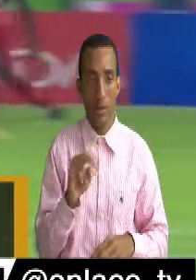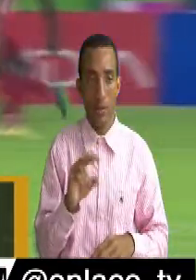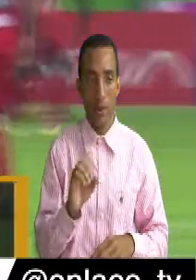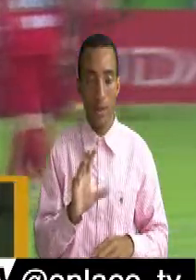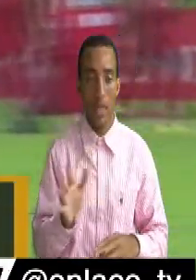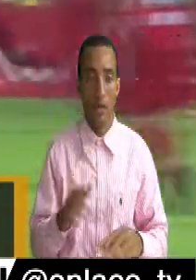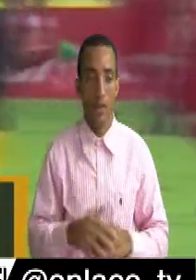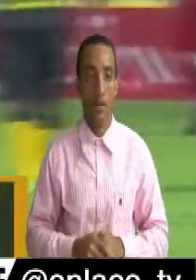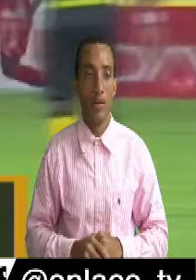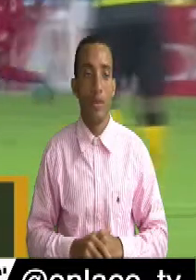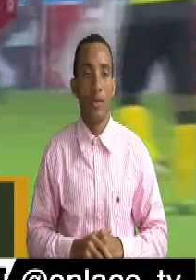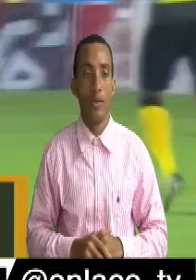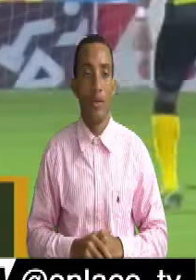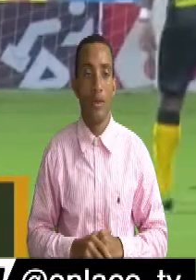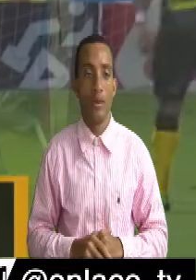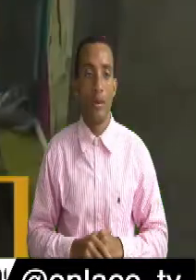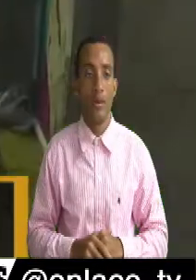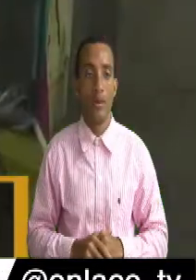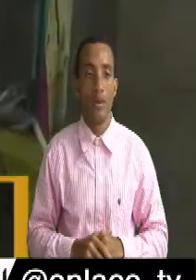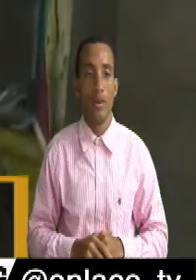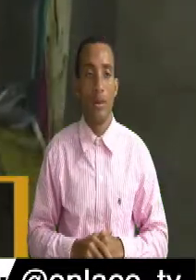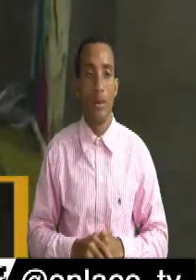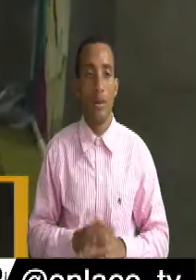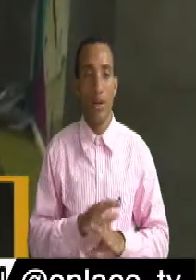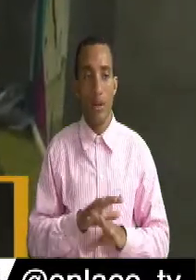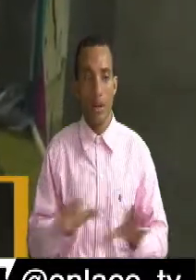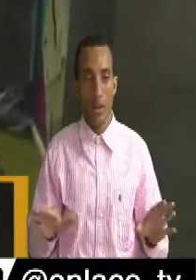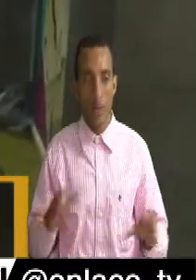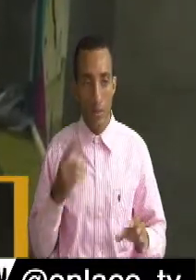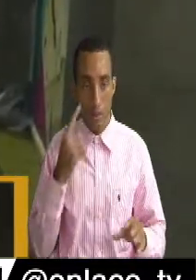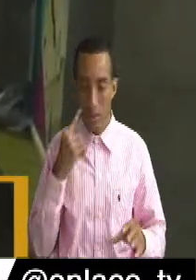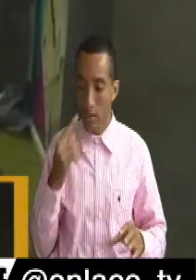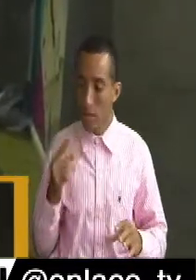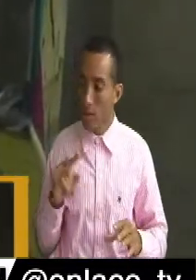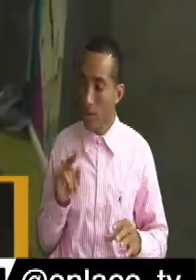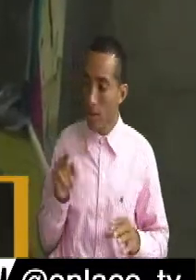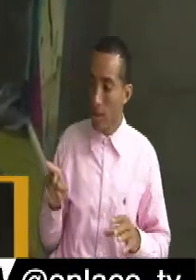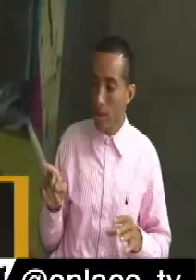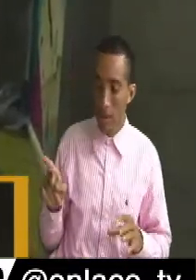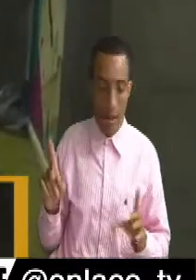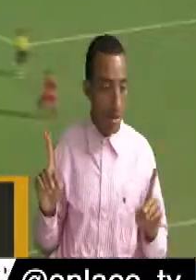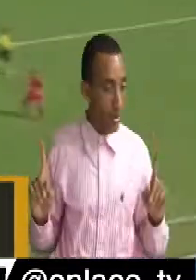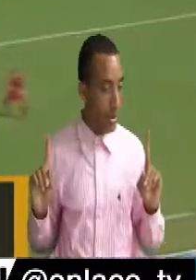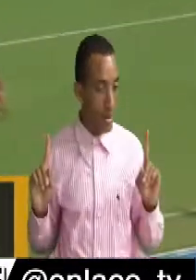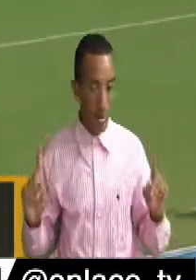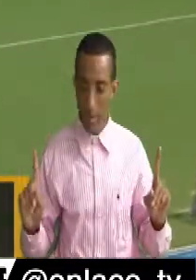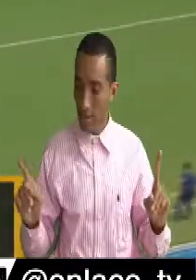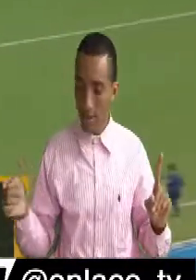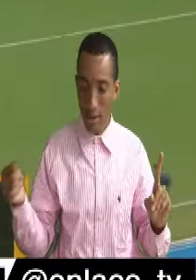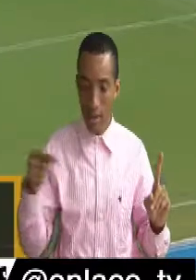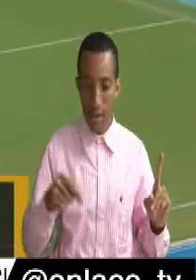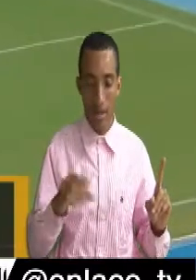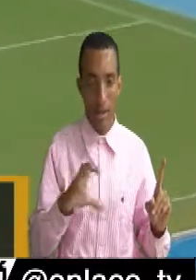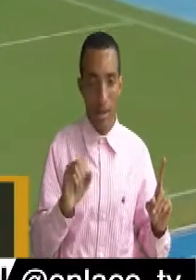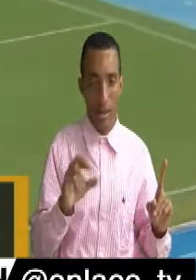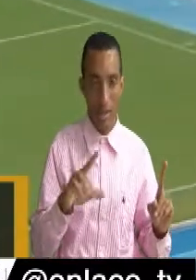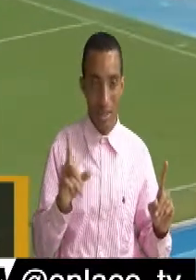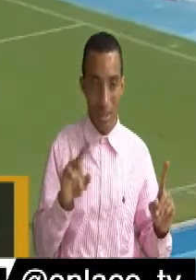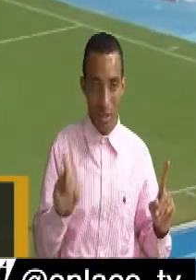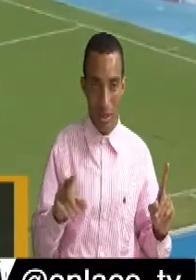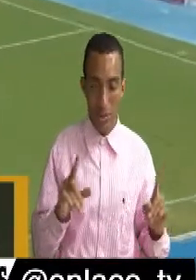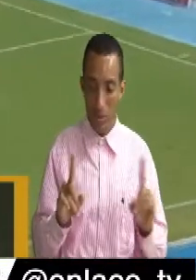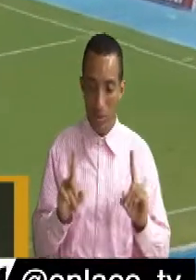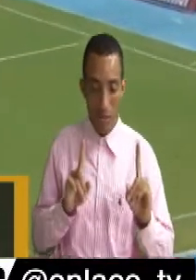Máquina Amarilla. Una triangulación entre nuestro lateral Riascos, se la da a Carlos Lizarazo, le pico a Liz a la espalda,